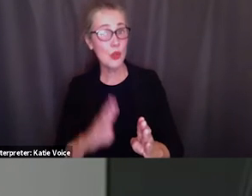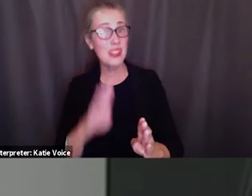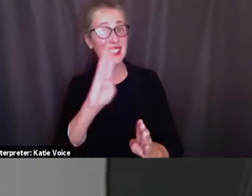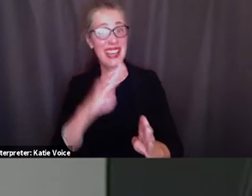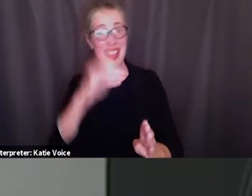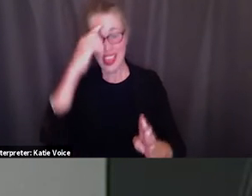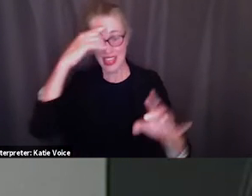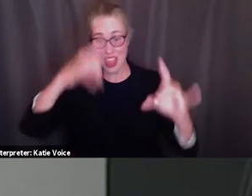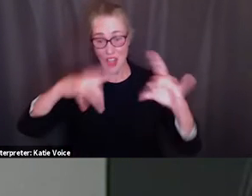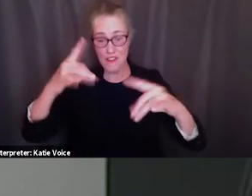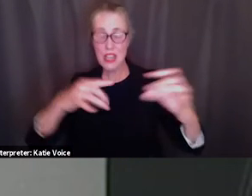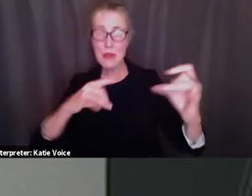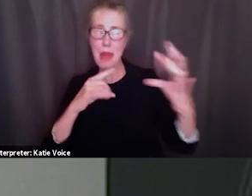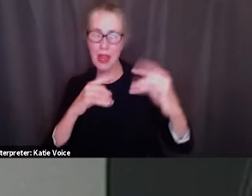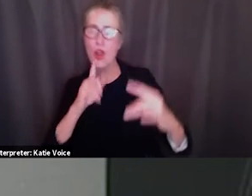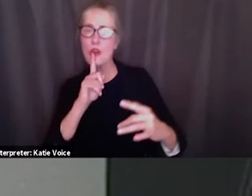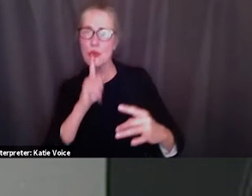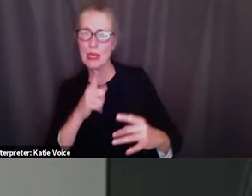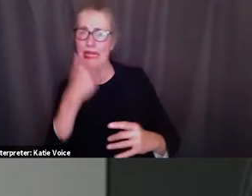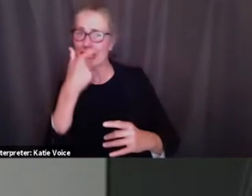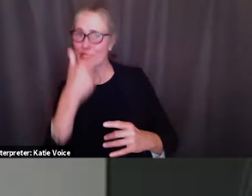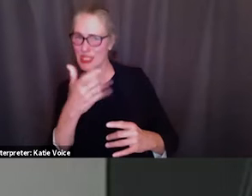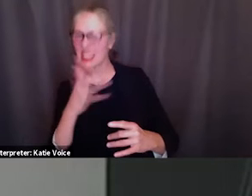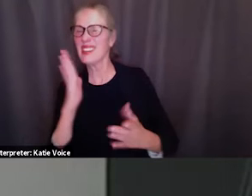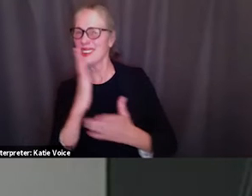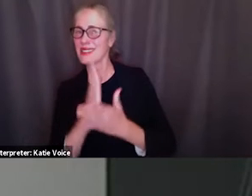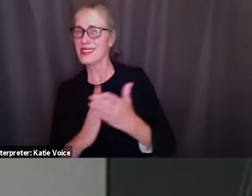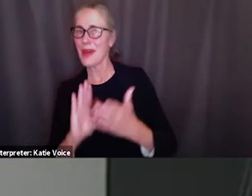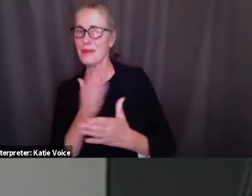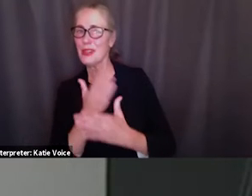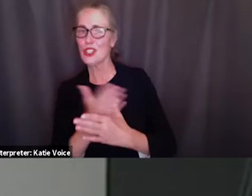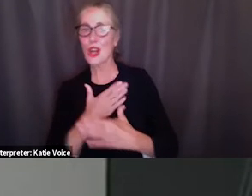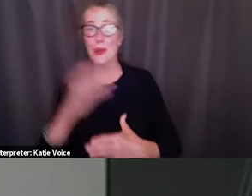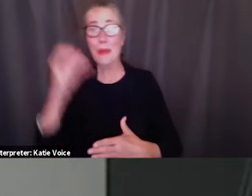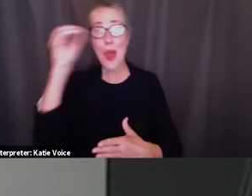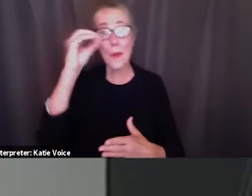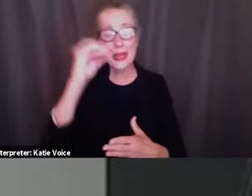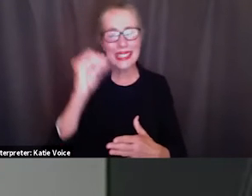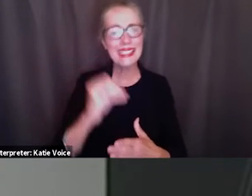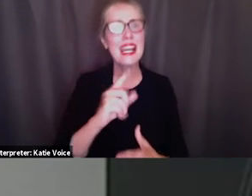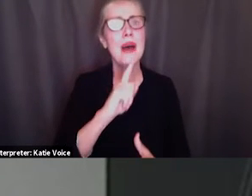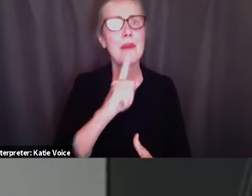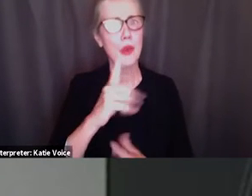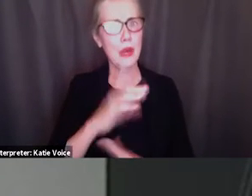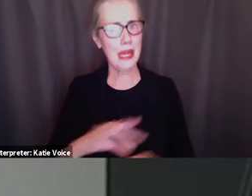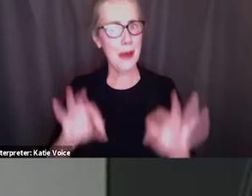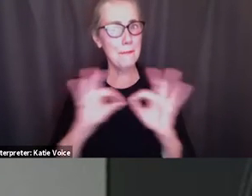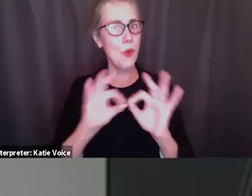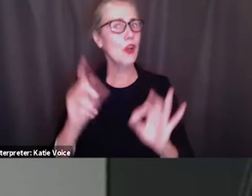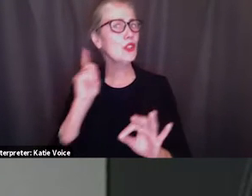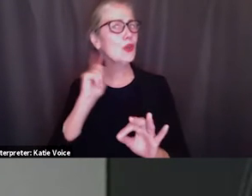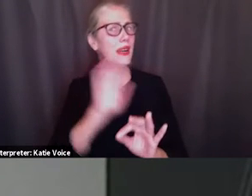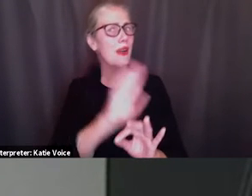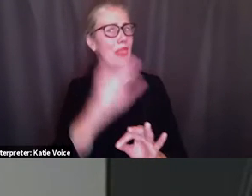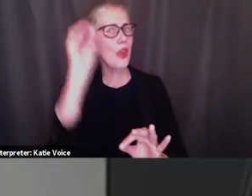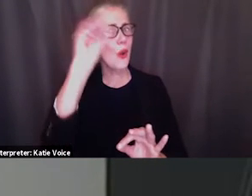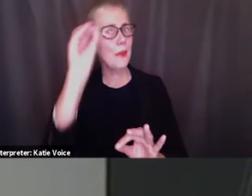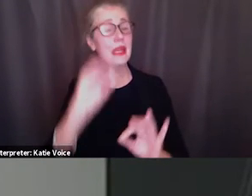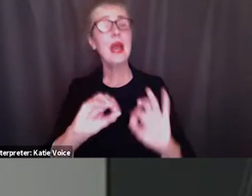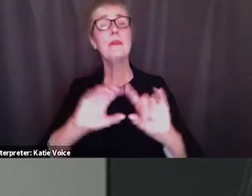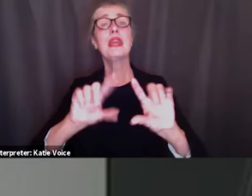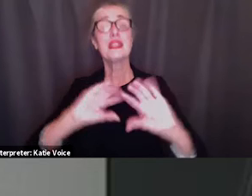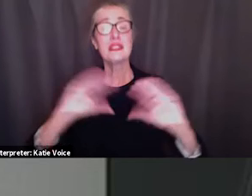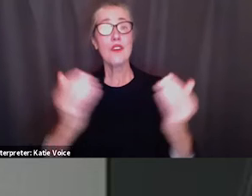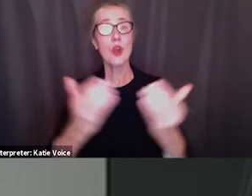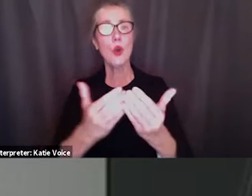reiteraron muchas de las opiniones que yo tengo, pero también cosas que yo no sabía. Así que fue maravilloso escuchar esto, especialmente en un entorno colaborativo donde